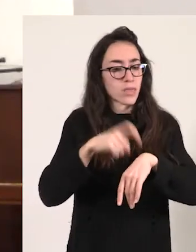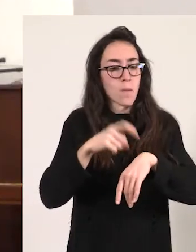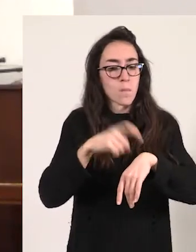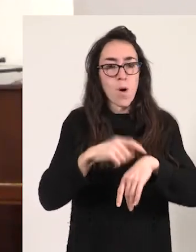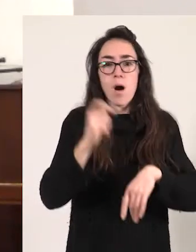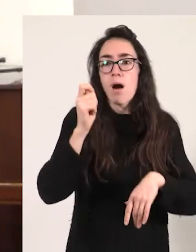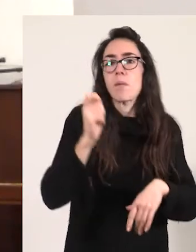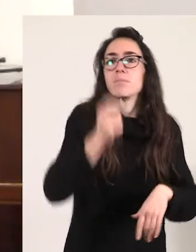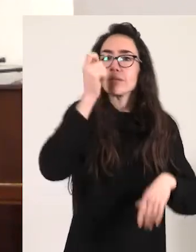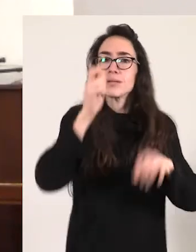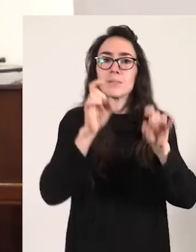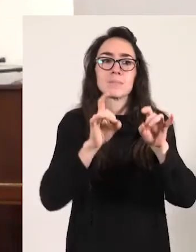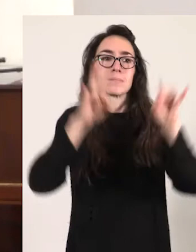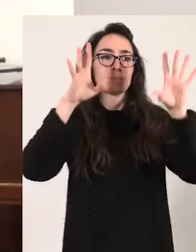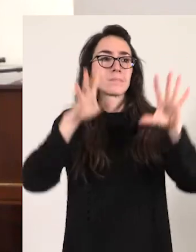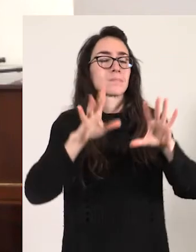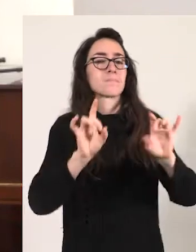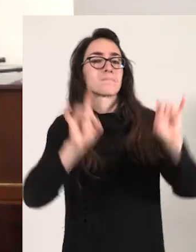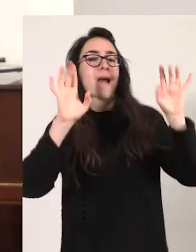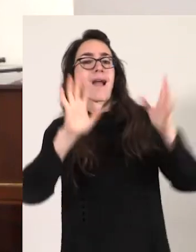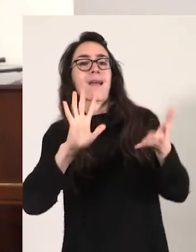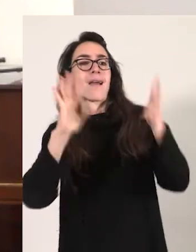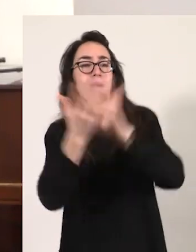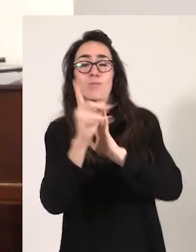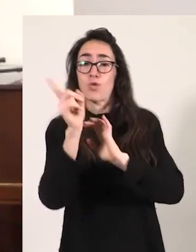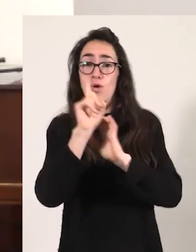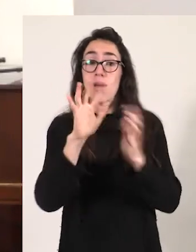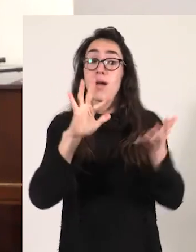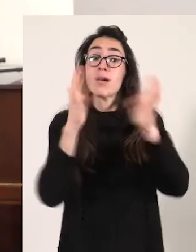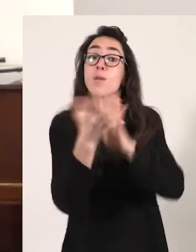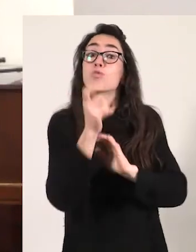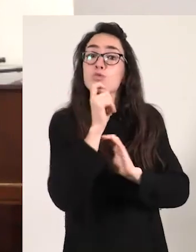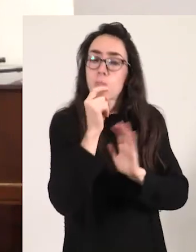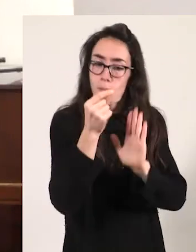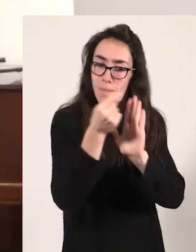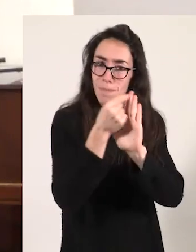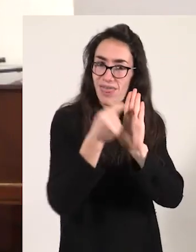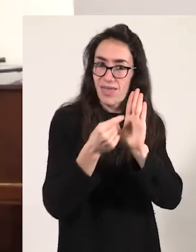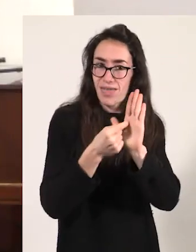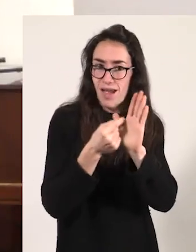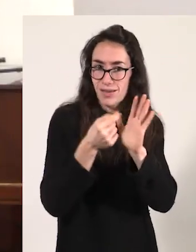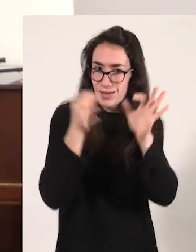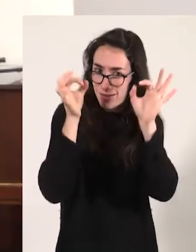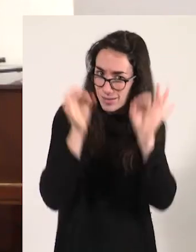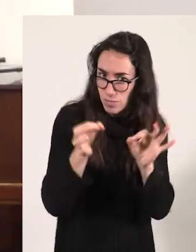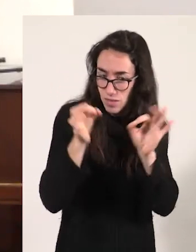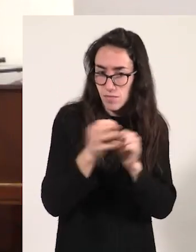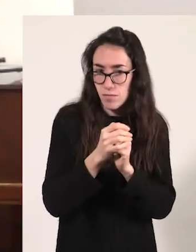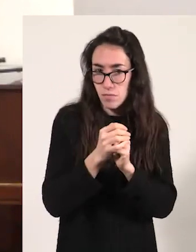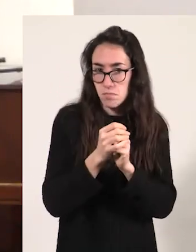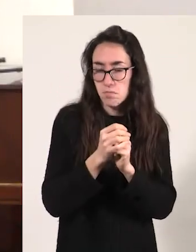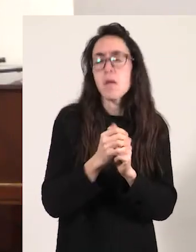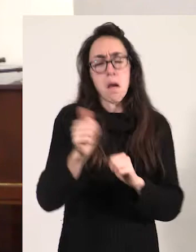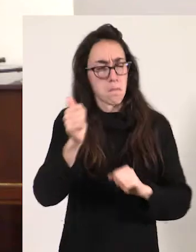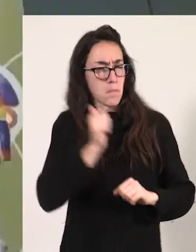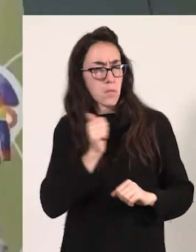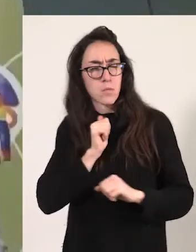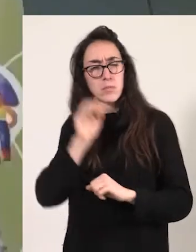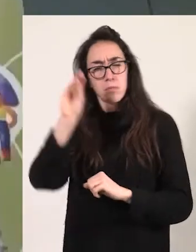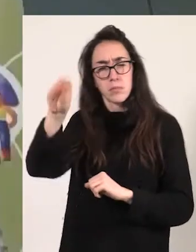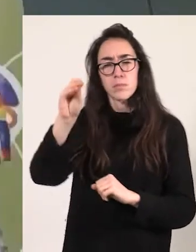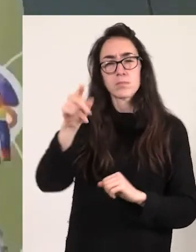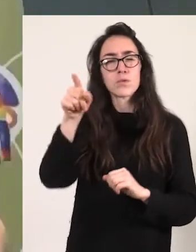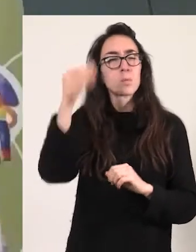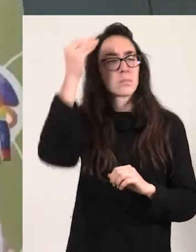no es una varita mágica per se. Lo que sirve para transformar las cosas es que haya medidas específicas para acabar con ellas. Vamos así que, con